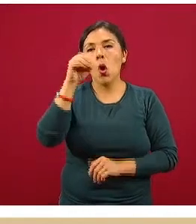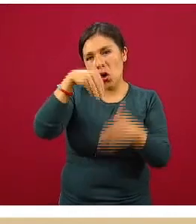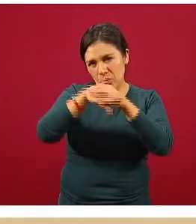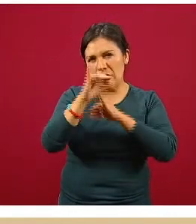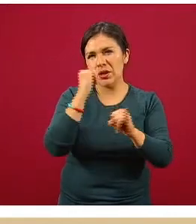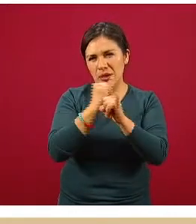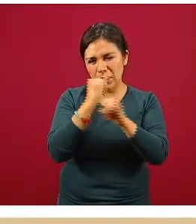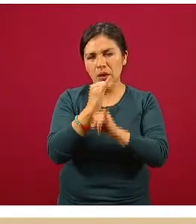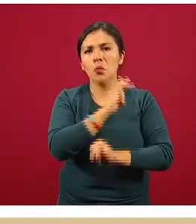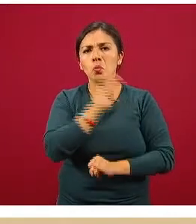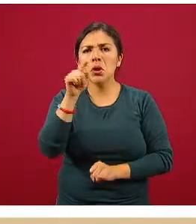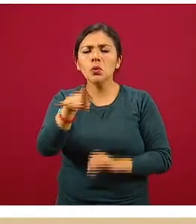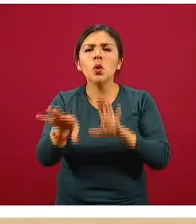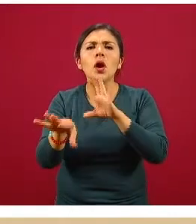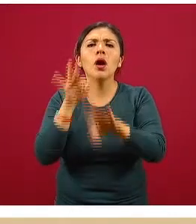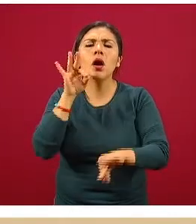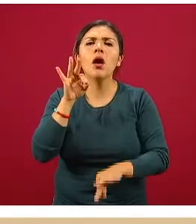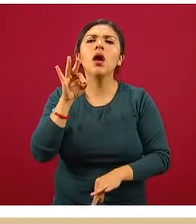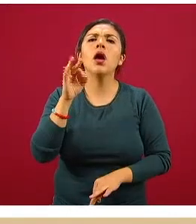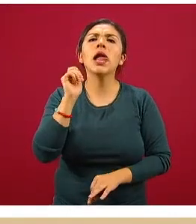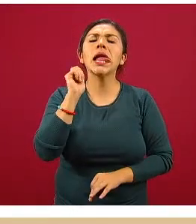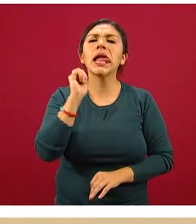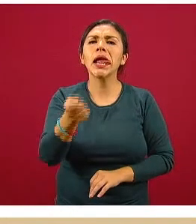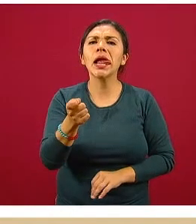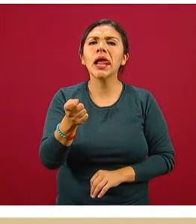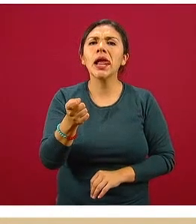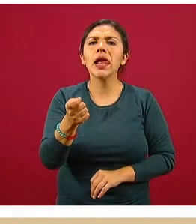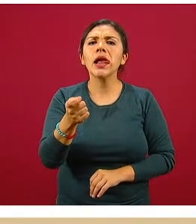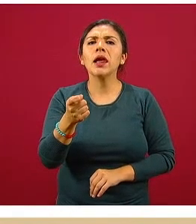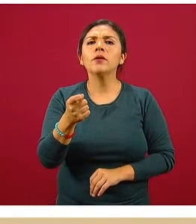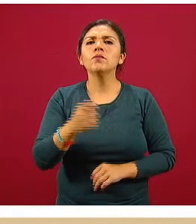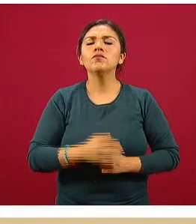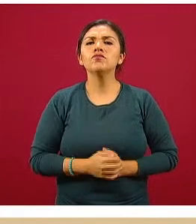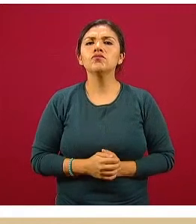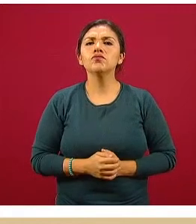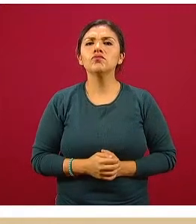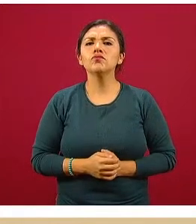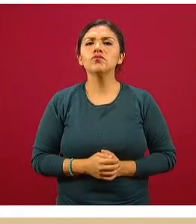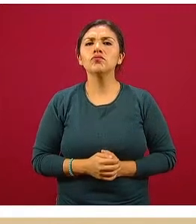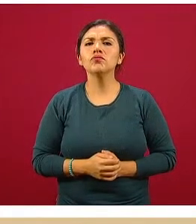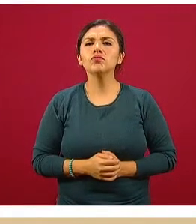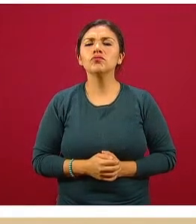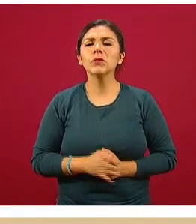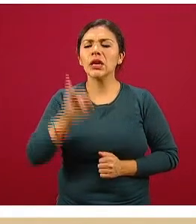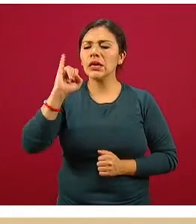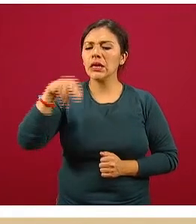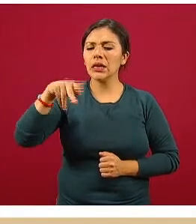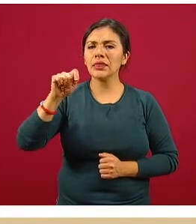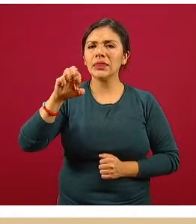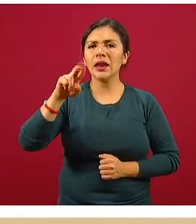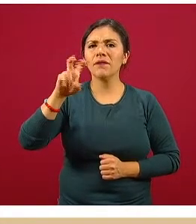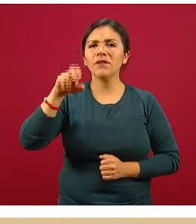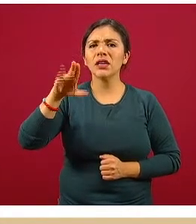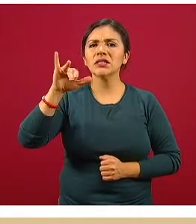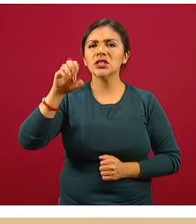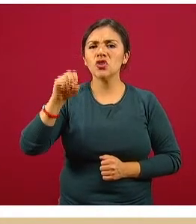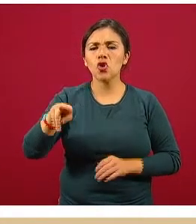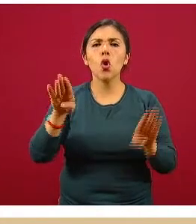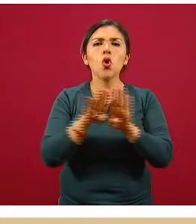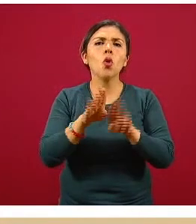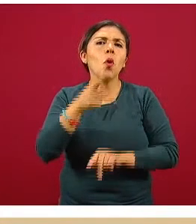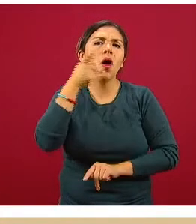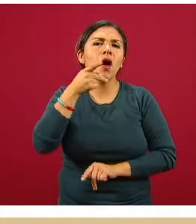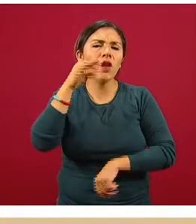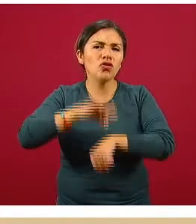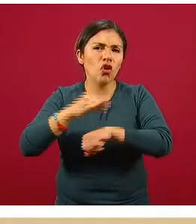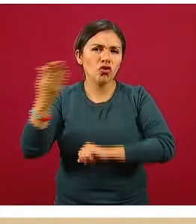en internet, que es una intervención como una de tantas que mencionó la doctora Rodríguez Bores.